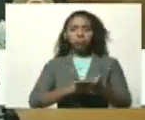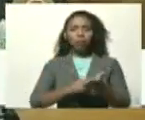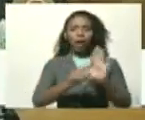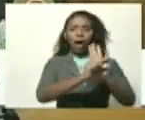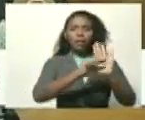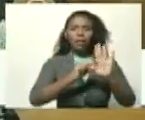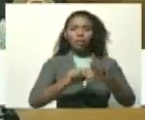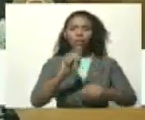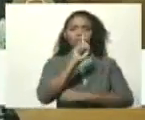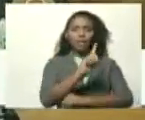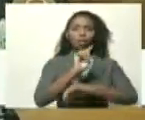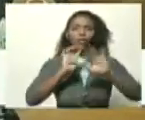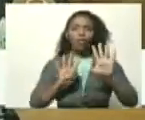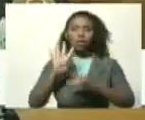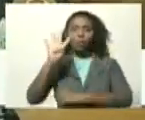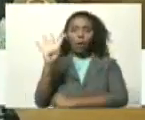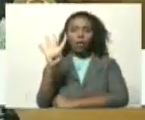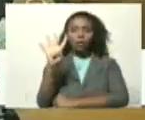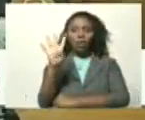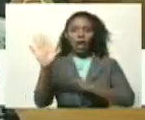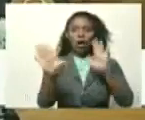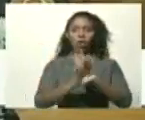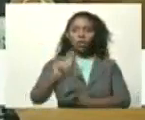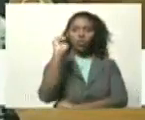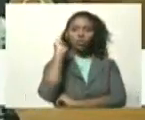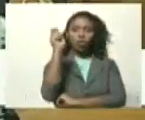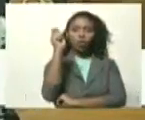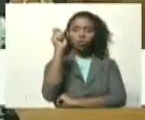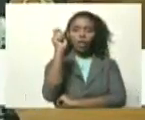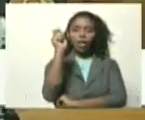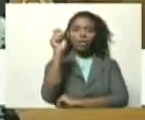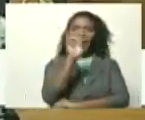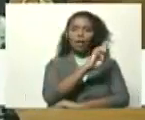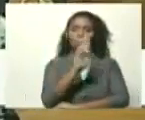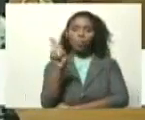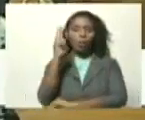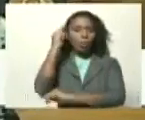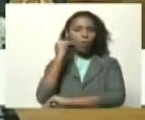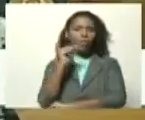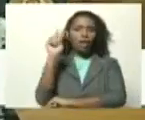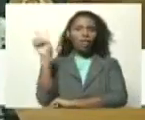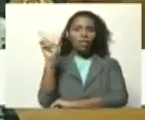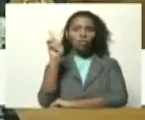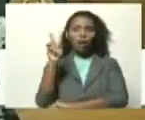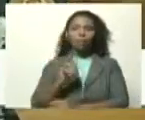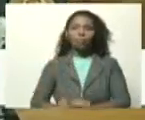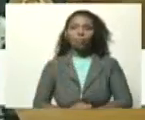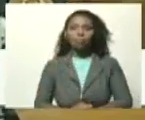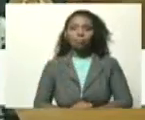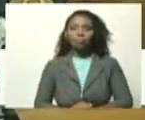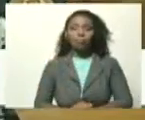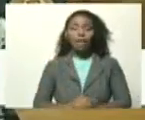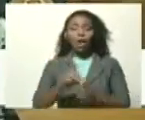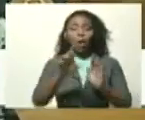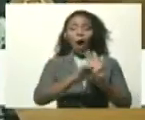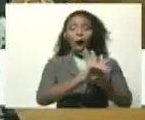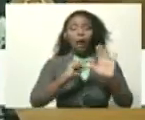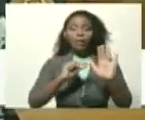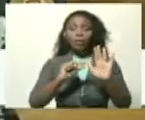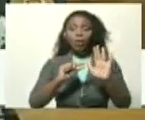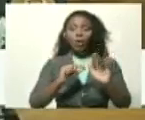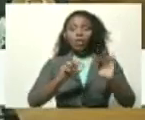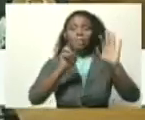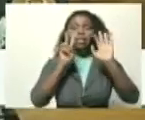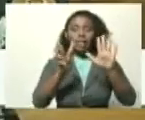artículo 194 de la Constitución de la República Bolivariana de Venezuela y los artículos